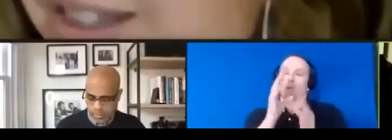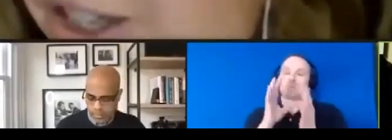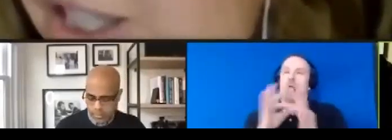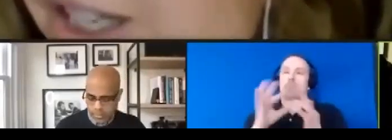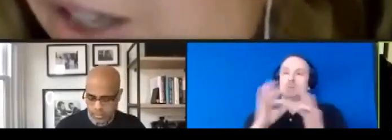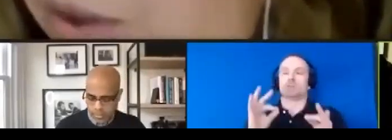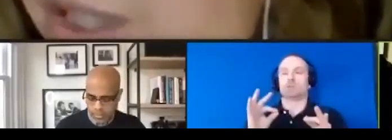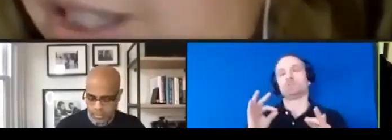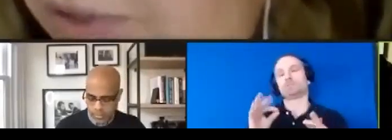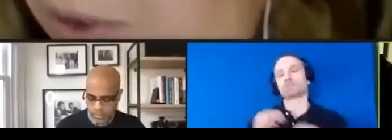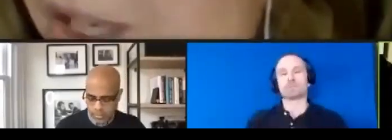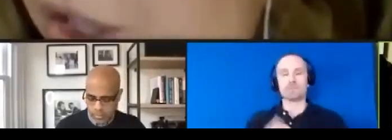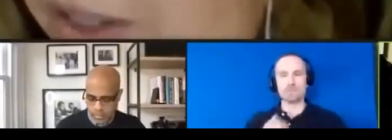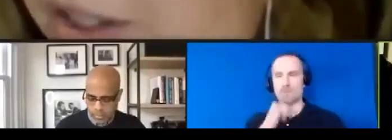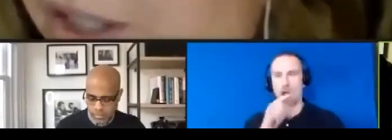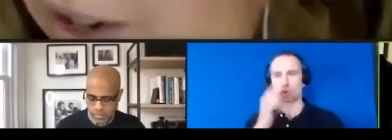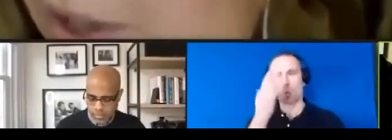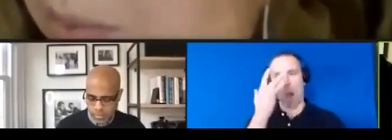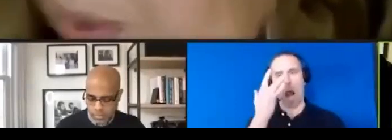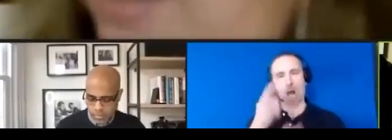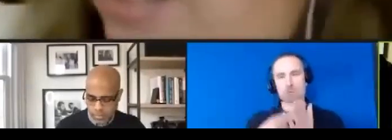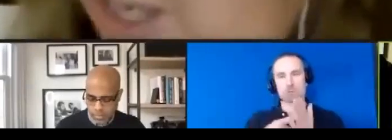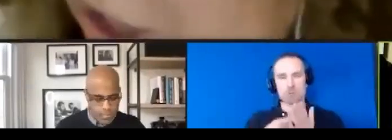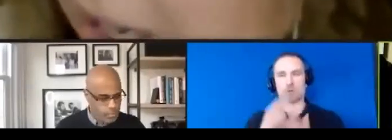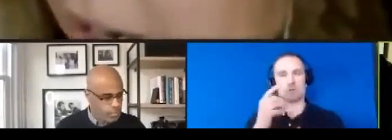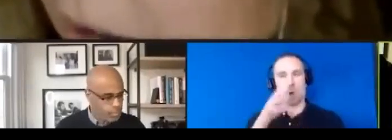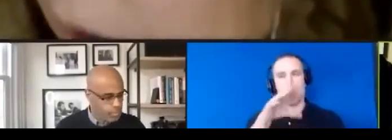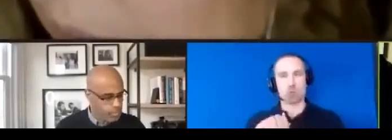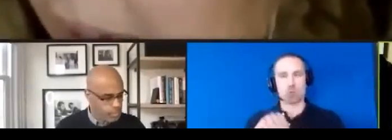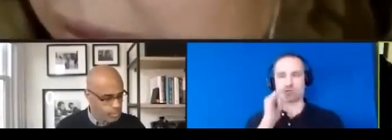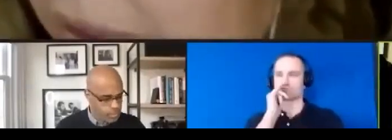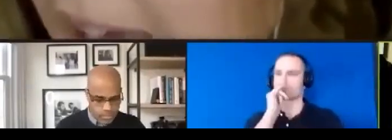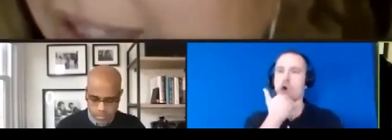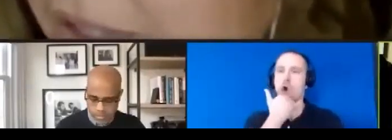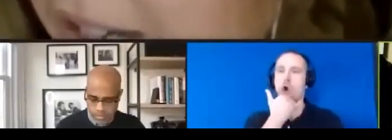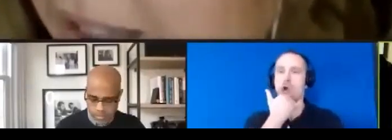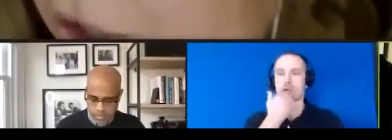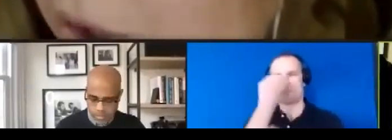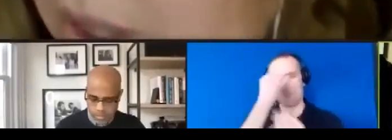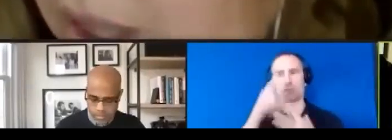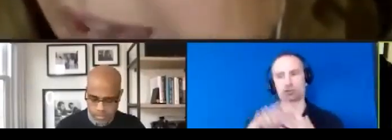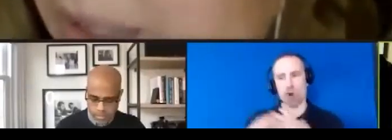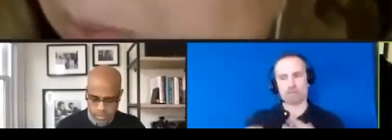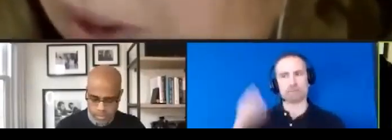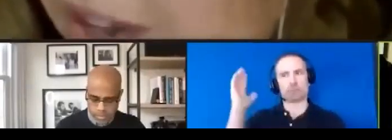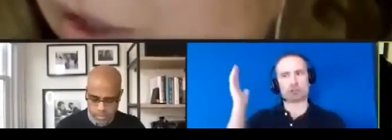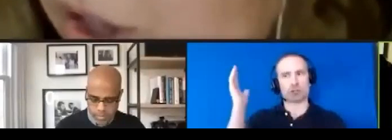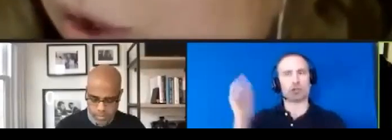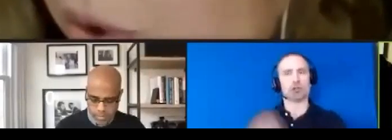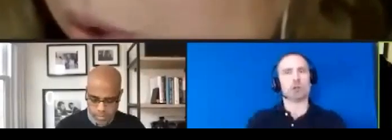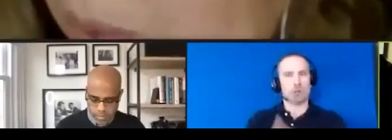esta información al principio de la presentación tenemos mucha información